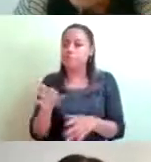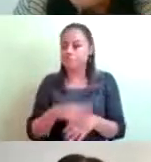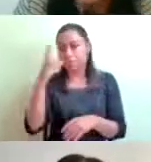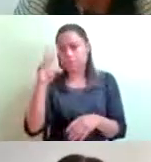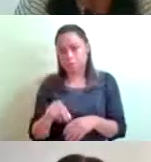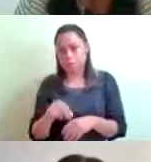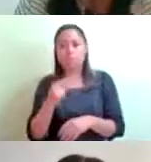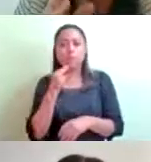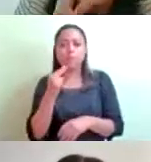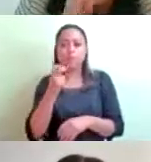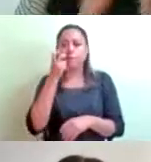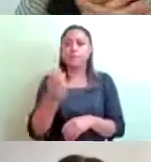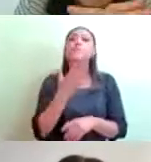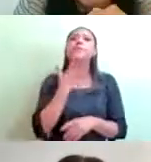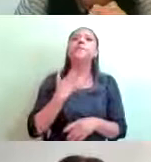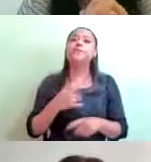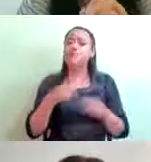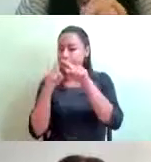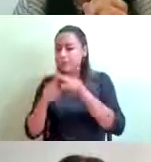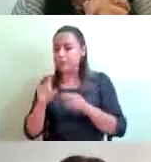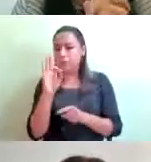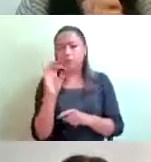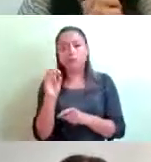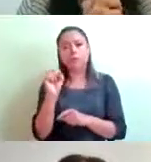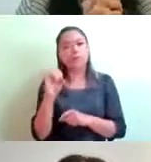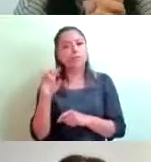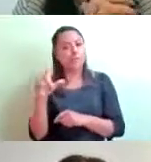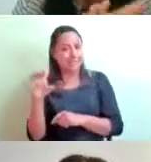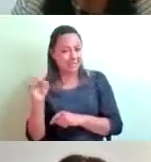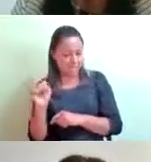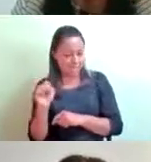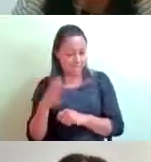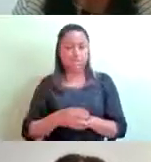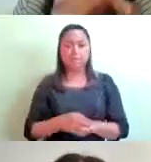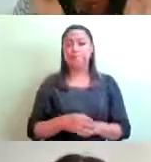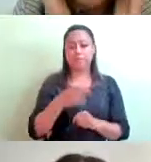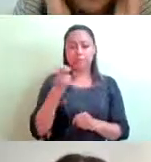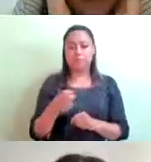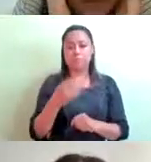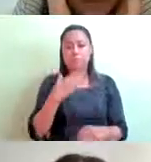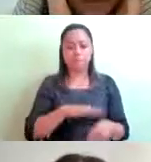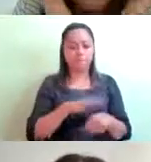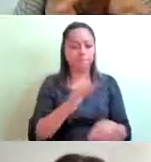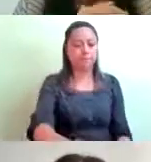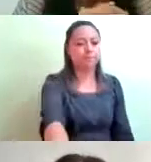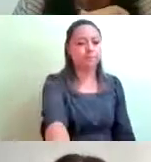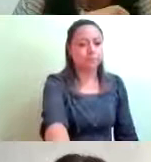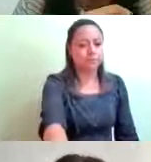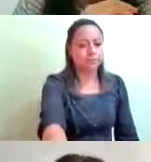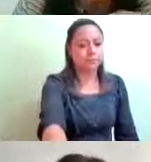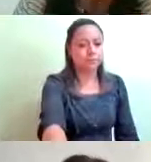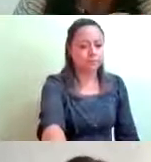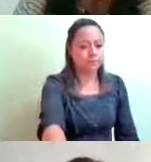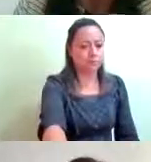combustibles fósiles, que son los que provocan las concentraciones de carbono, ya son económicamente viables